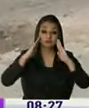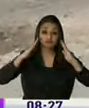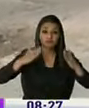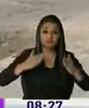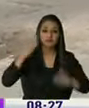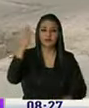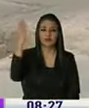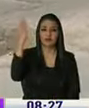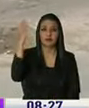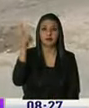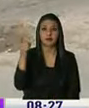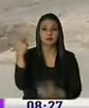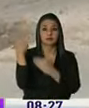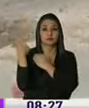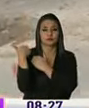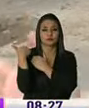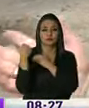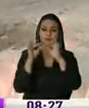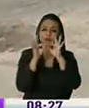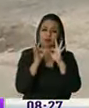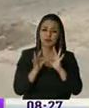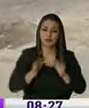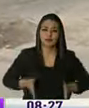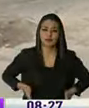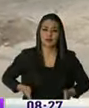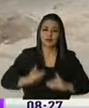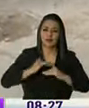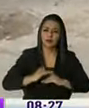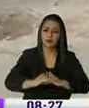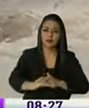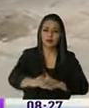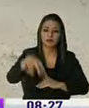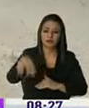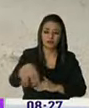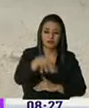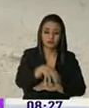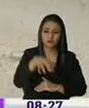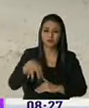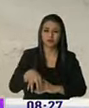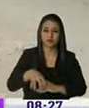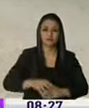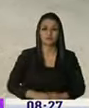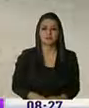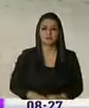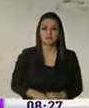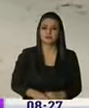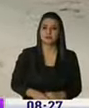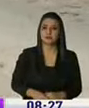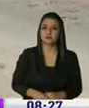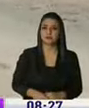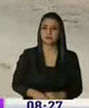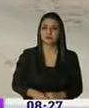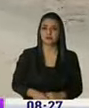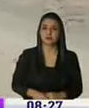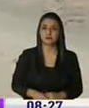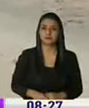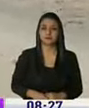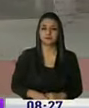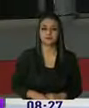alcaldía, que tiene competencia, para que arreglen toda esta situación de los baches. Informó Priscila